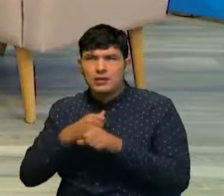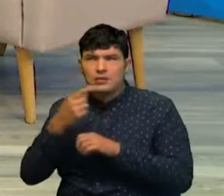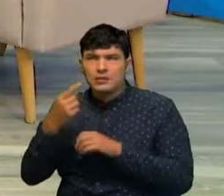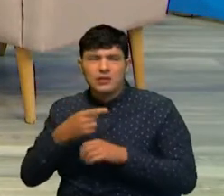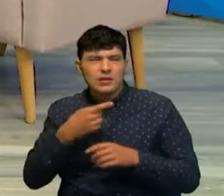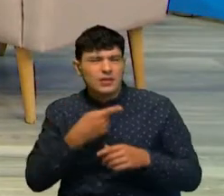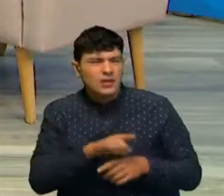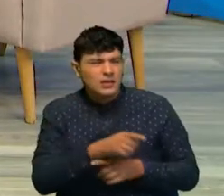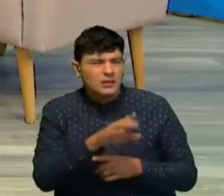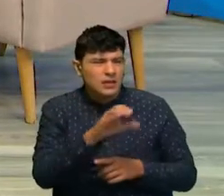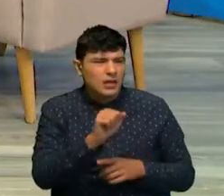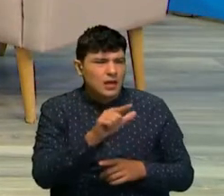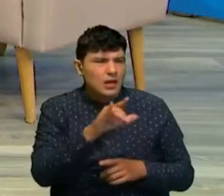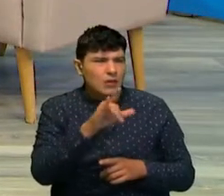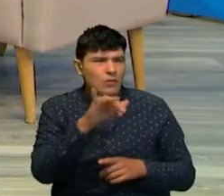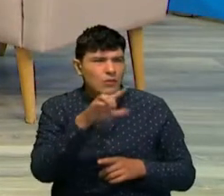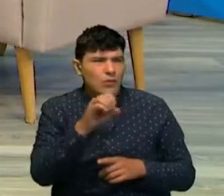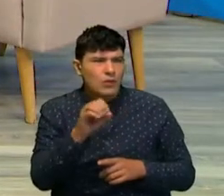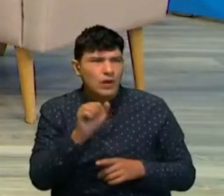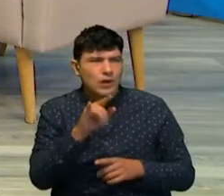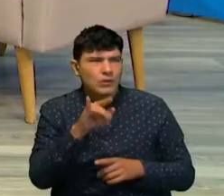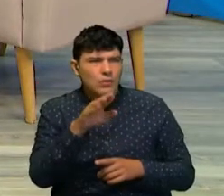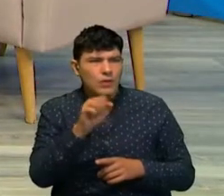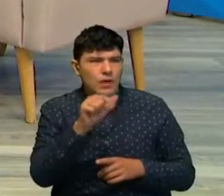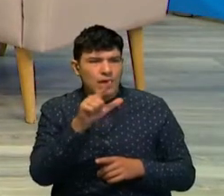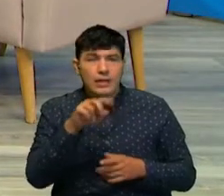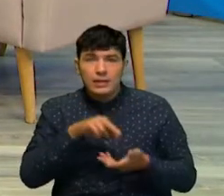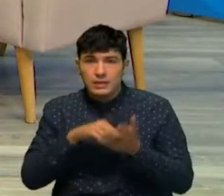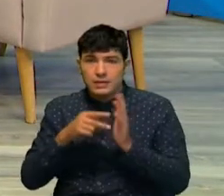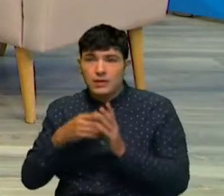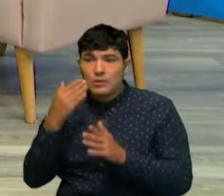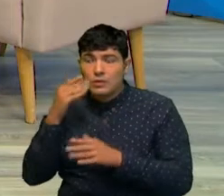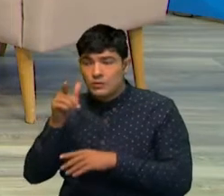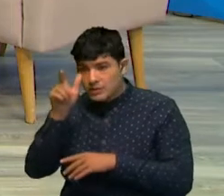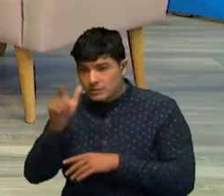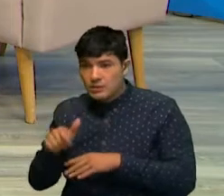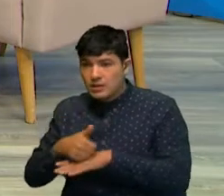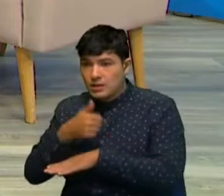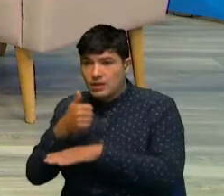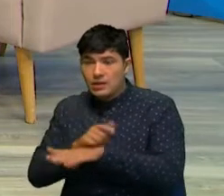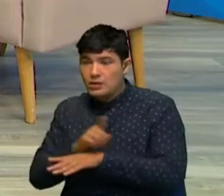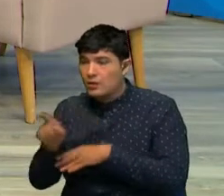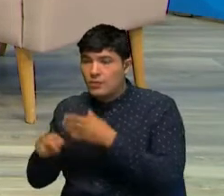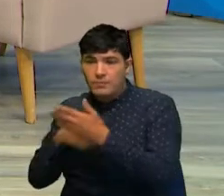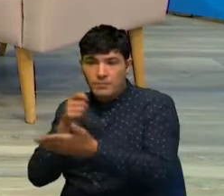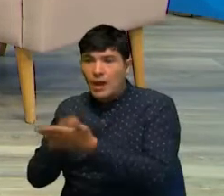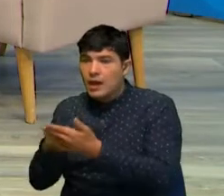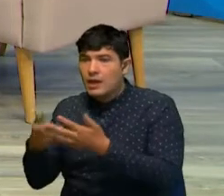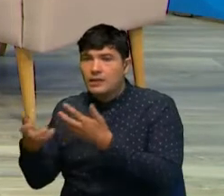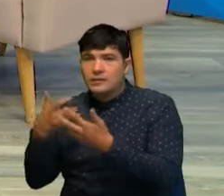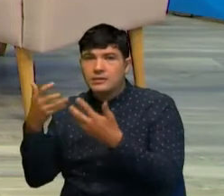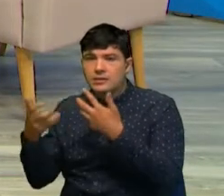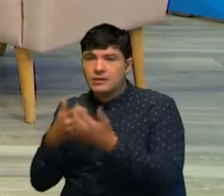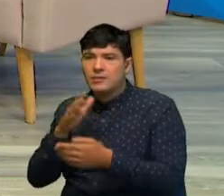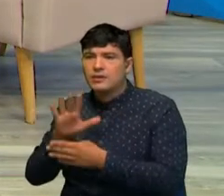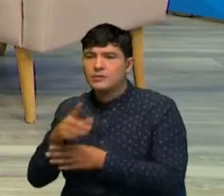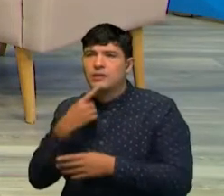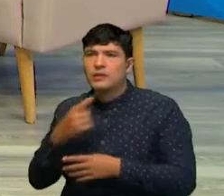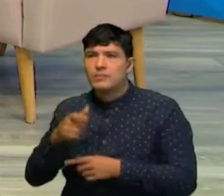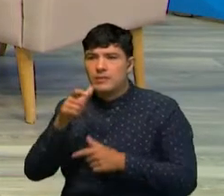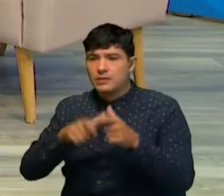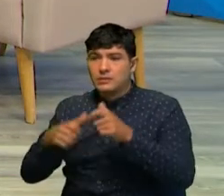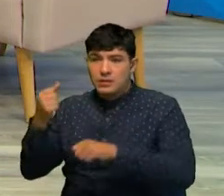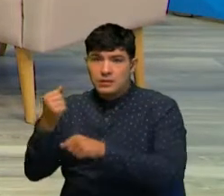cálculo actuarial? Un cálculo actuarial es que cuando el empleador evade al sistema, sí, o no cotiza al sistema, el